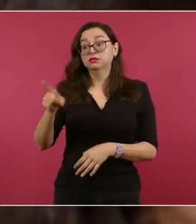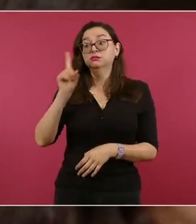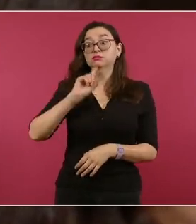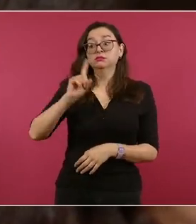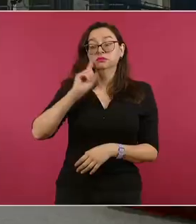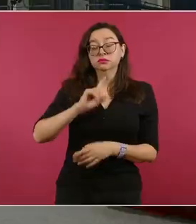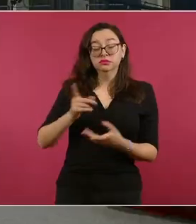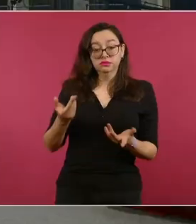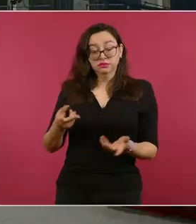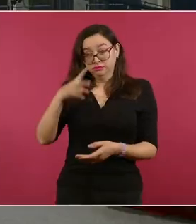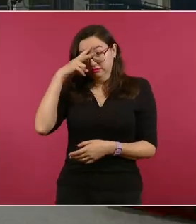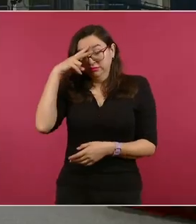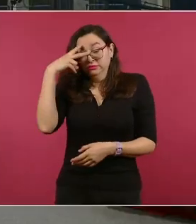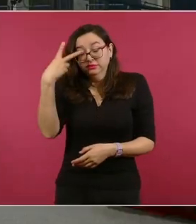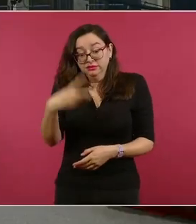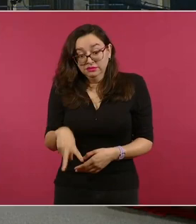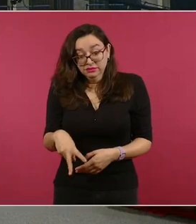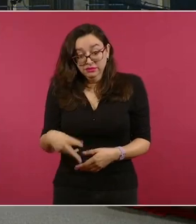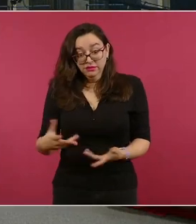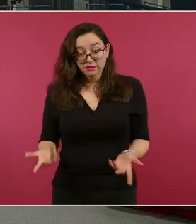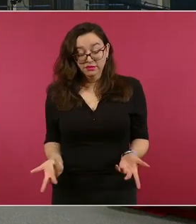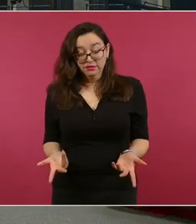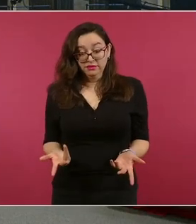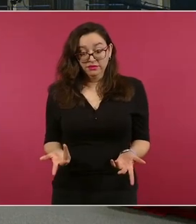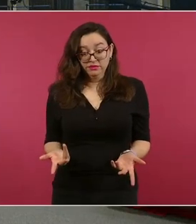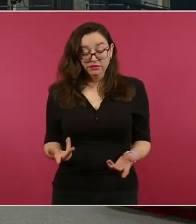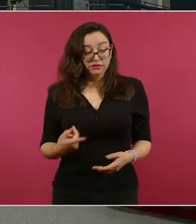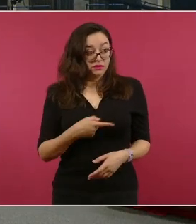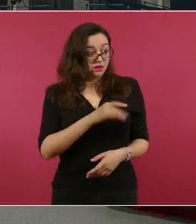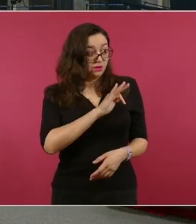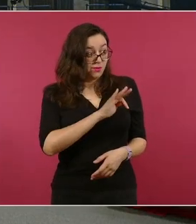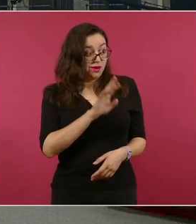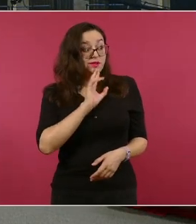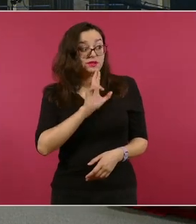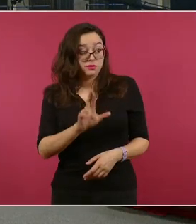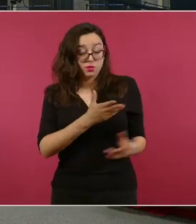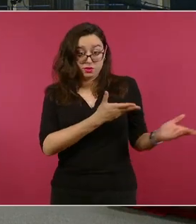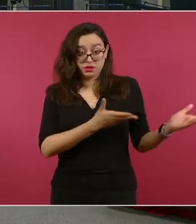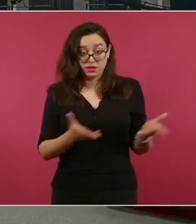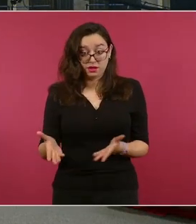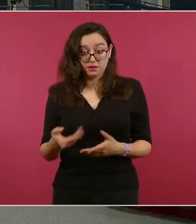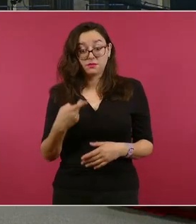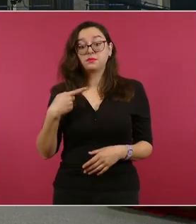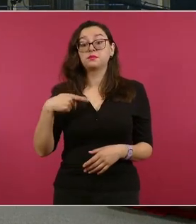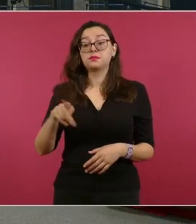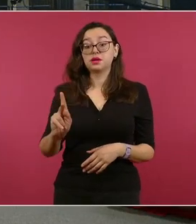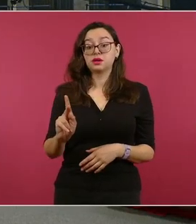sentido? Pues tú puedes contestar, pero si me permite, nada más,